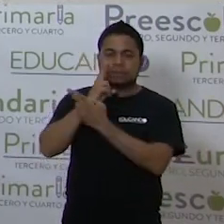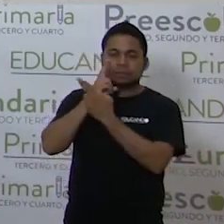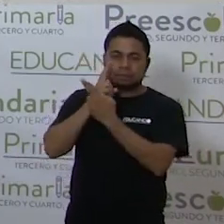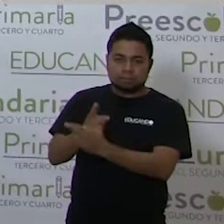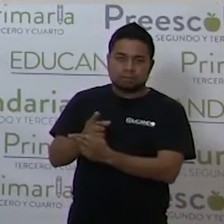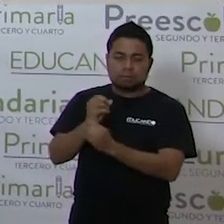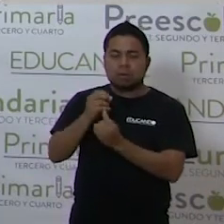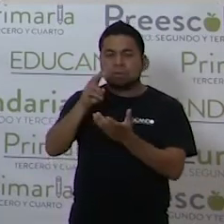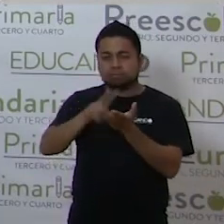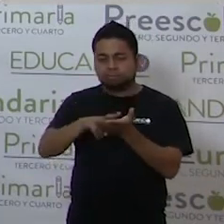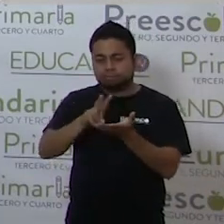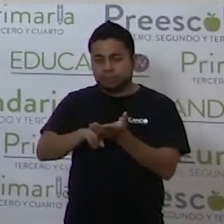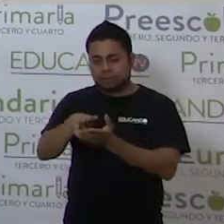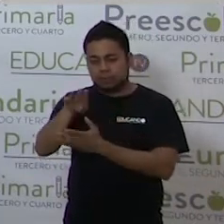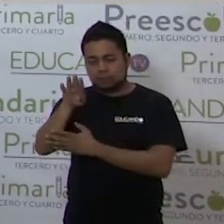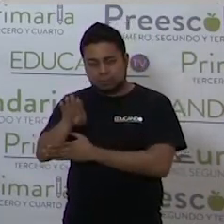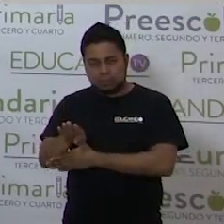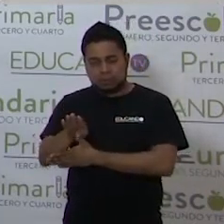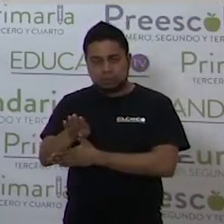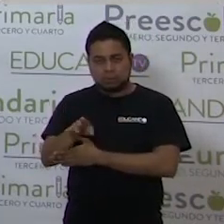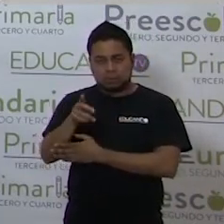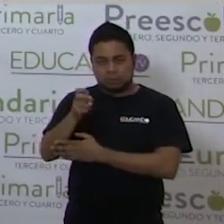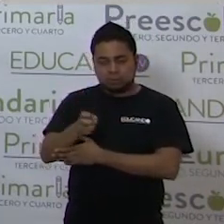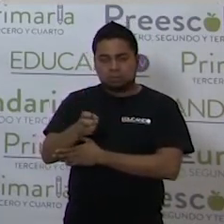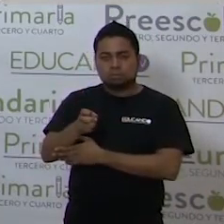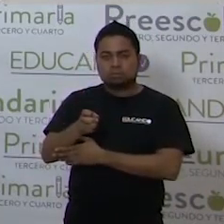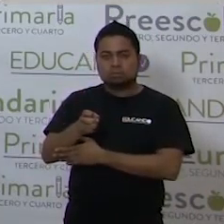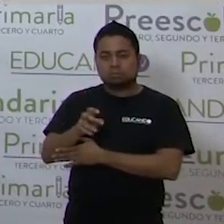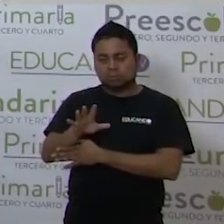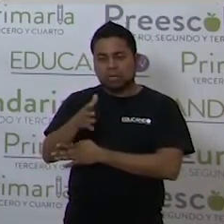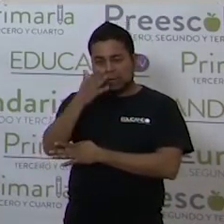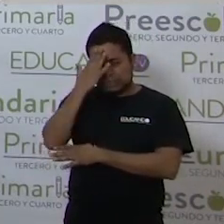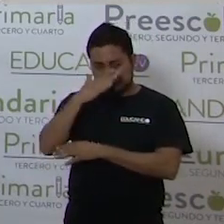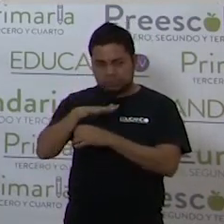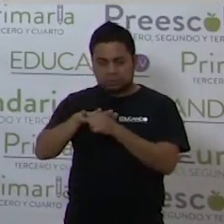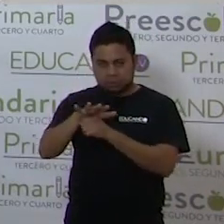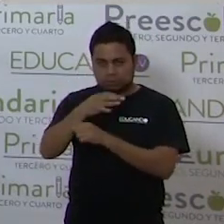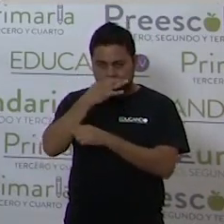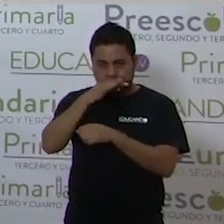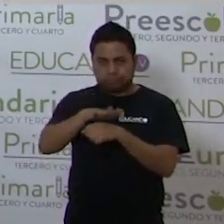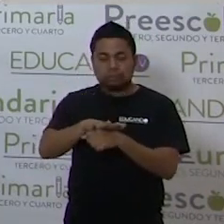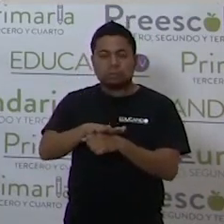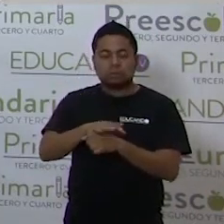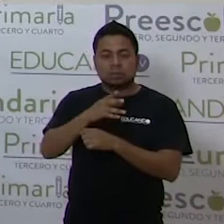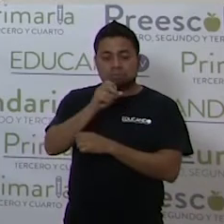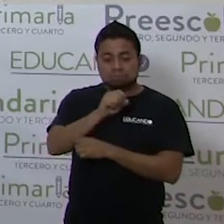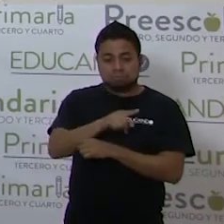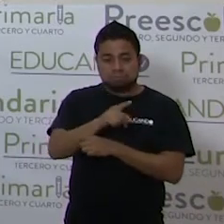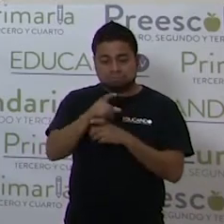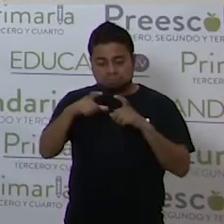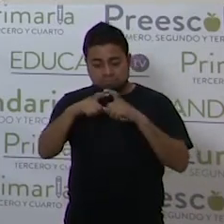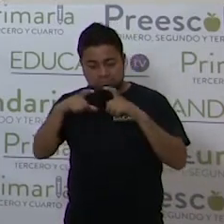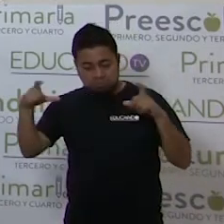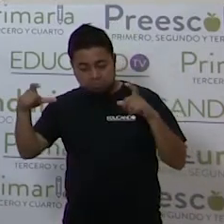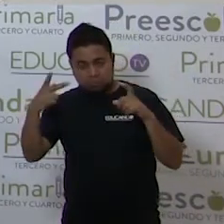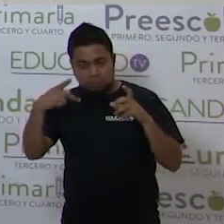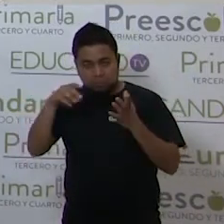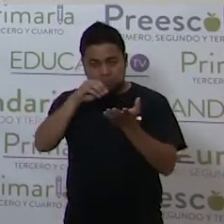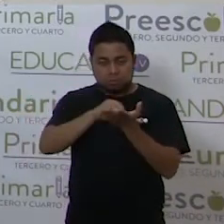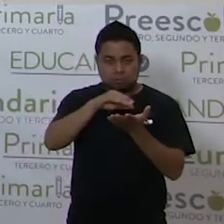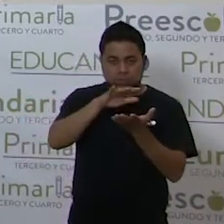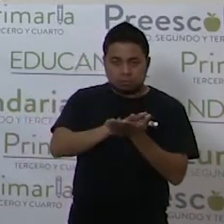valor de b que también nos lo vamos a tener de antemano entonces esta misma ecuación pero con datos